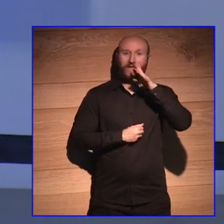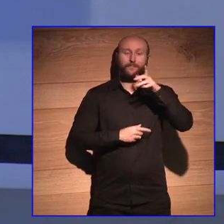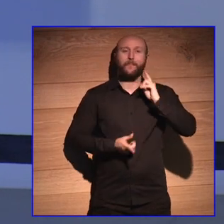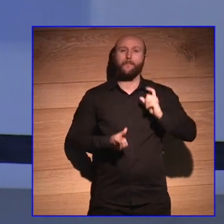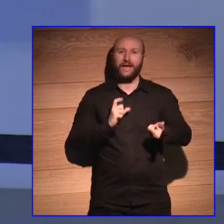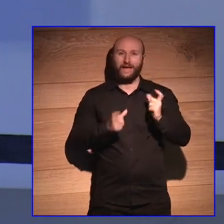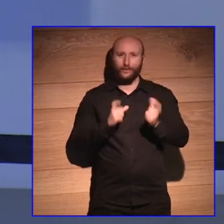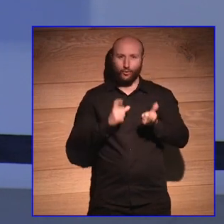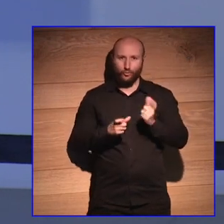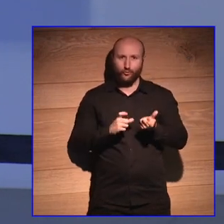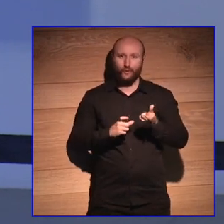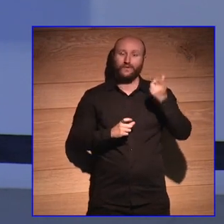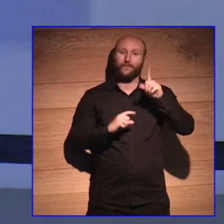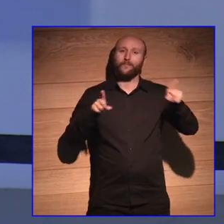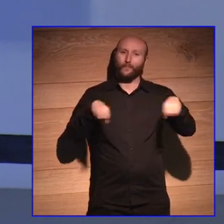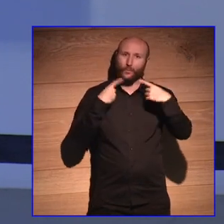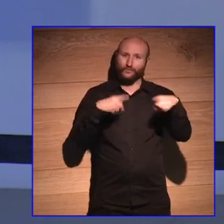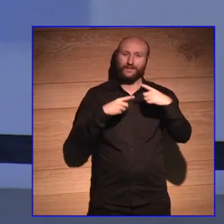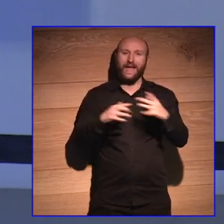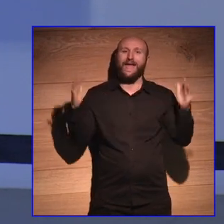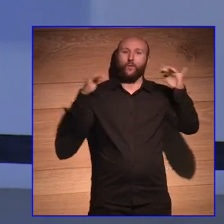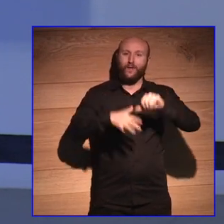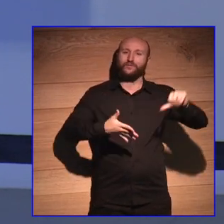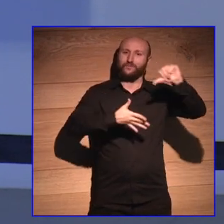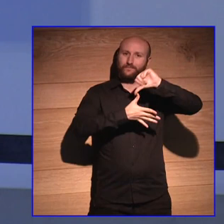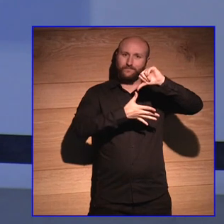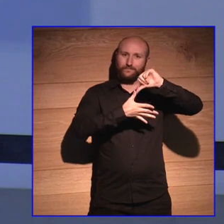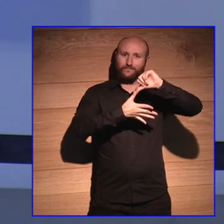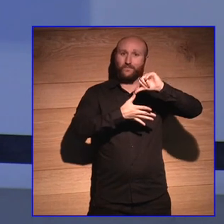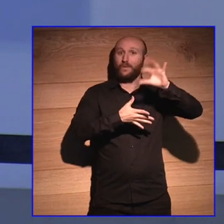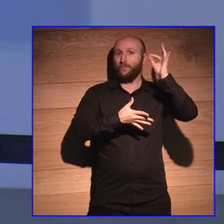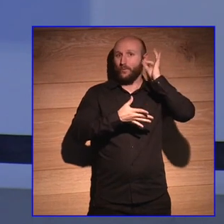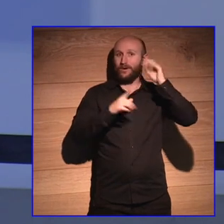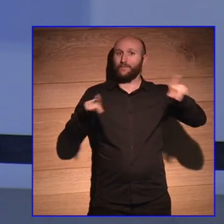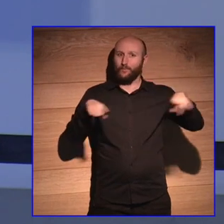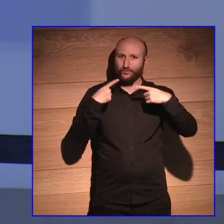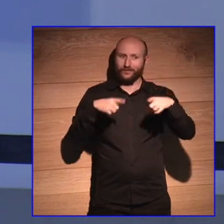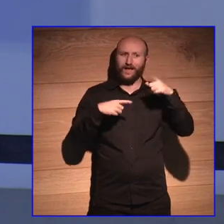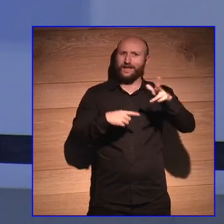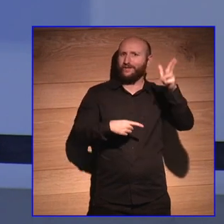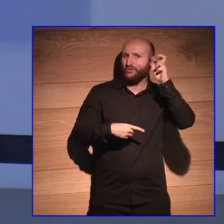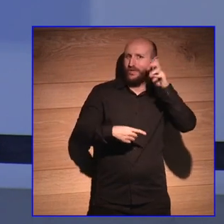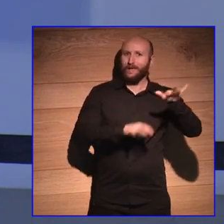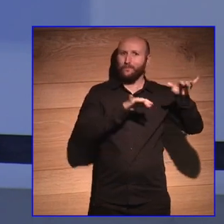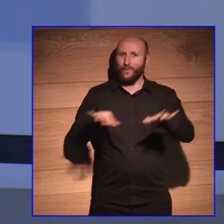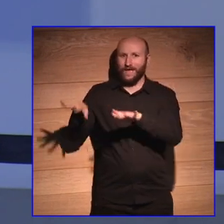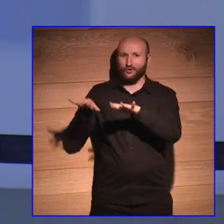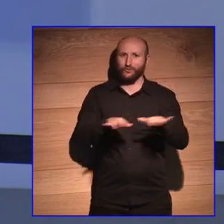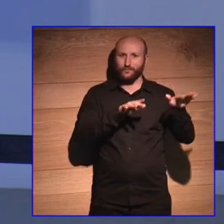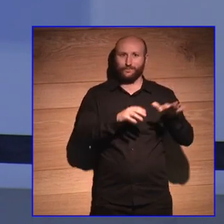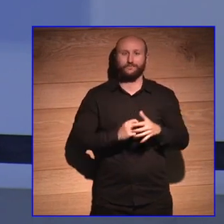música de maría de pablos en el encuentro iberoamericano de mujeres en la música allí van a escuchar las canciones para soprano y piano